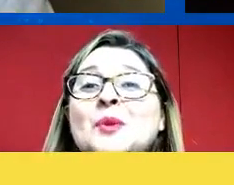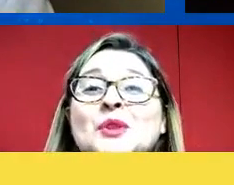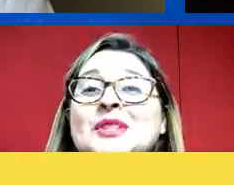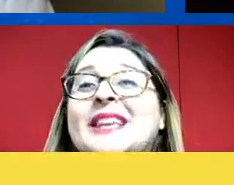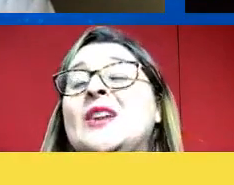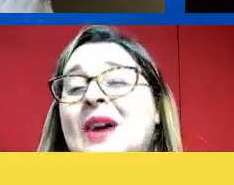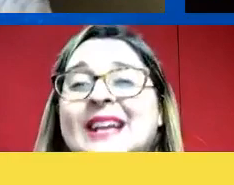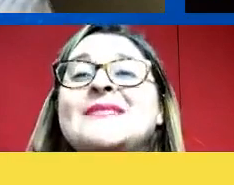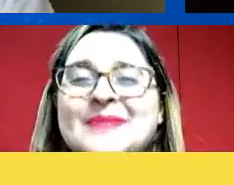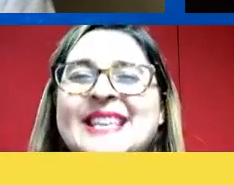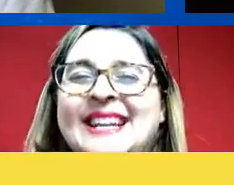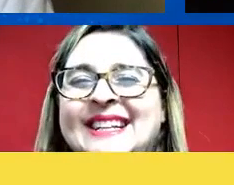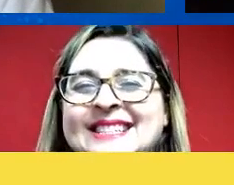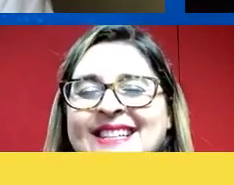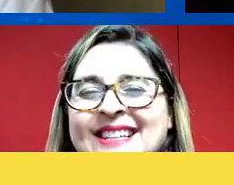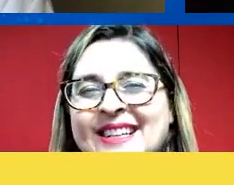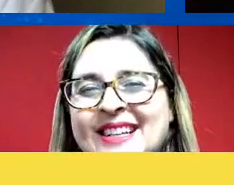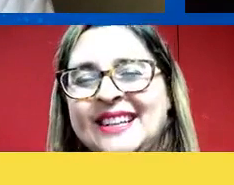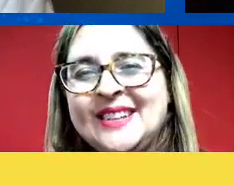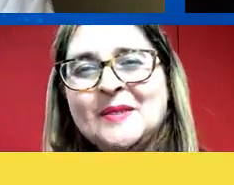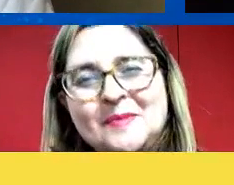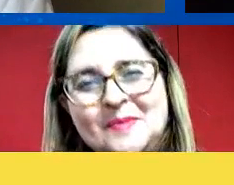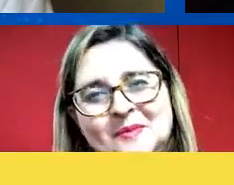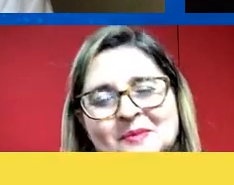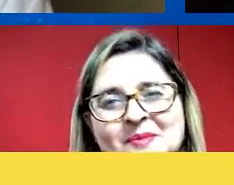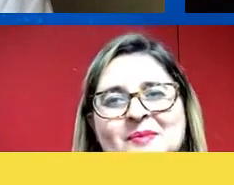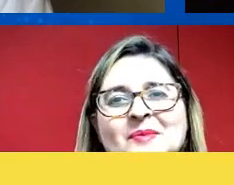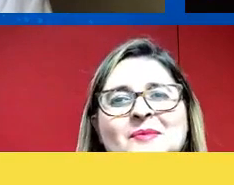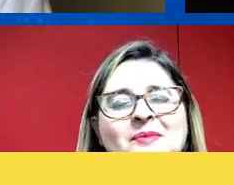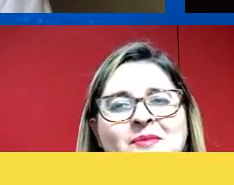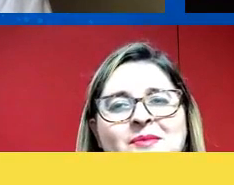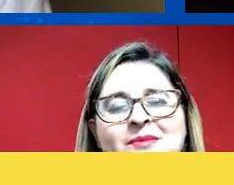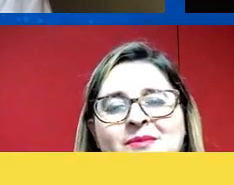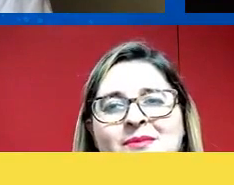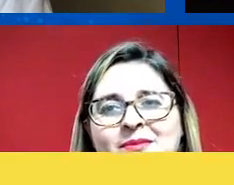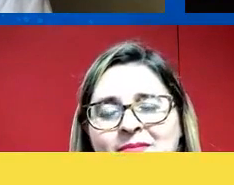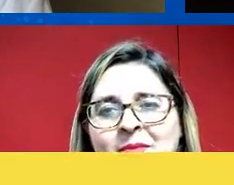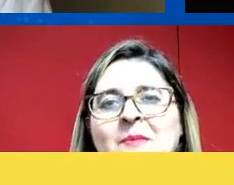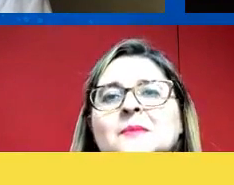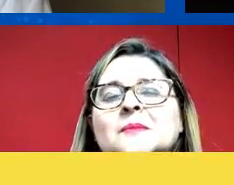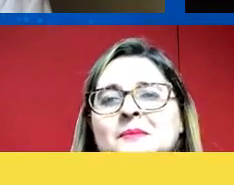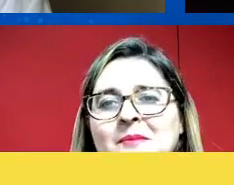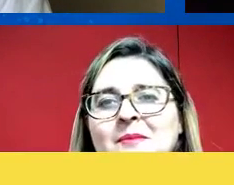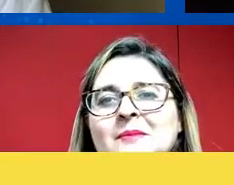El contrapunto sí. Que lo hay. Millarca. Sí. No, esta temática es fascinante.